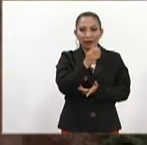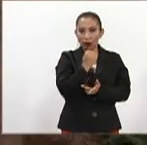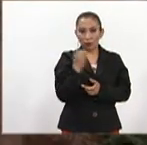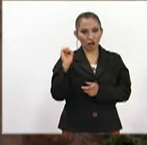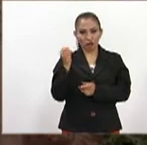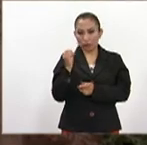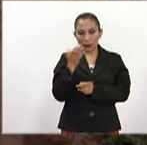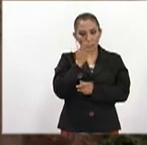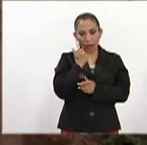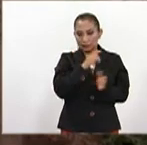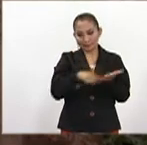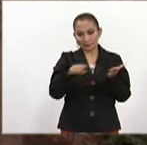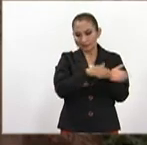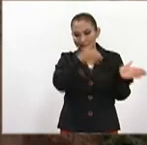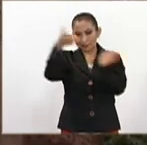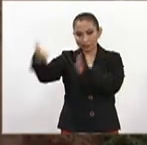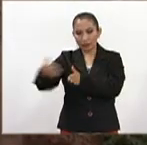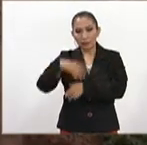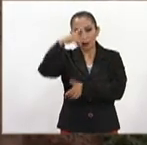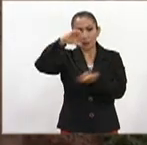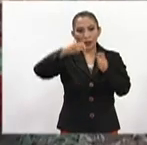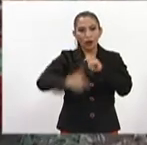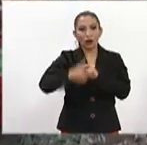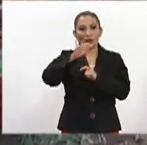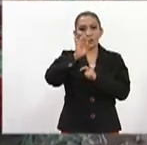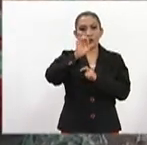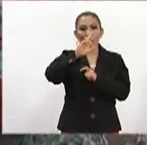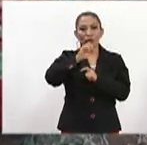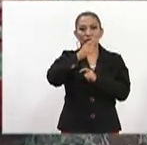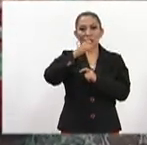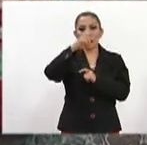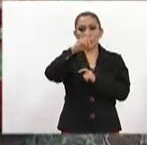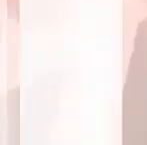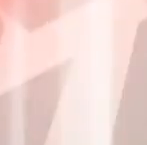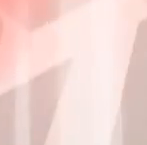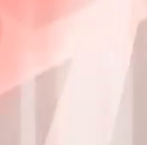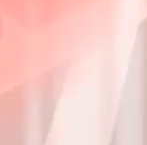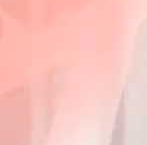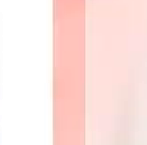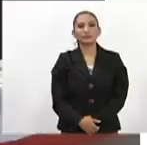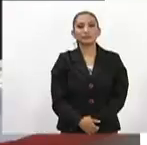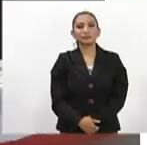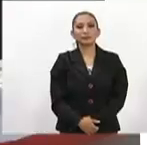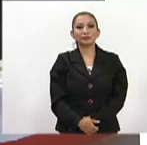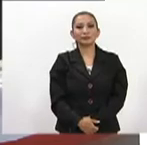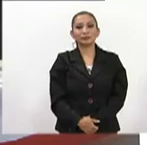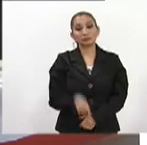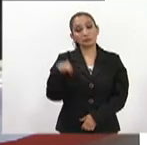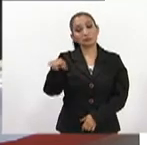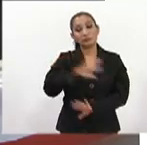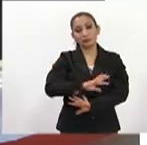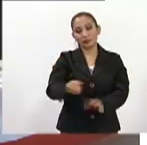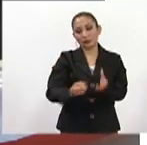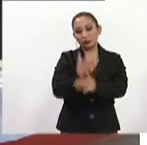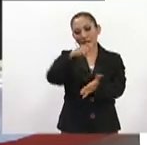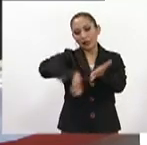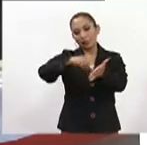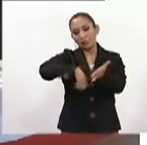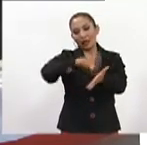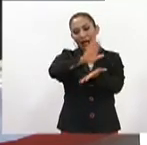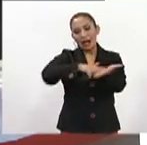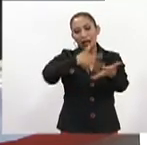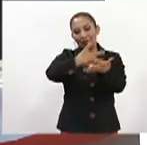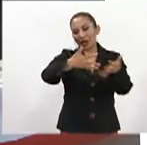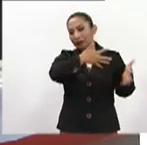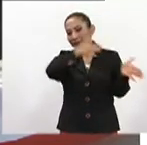29 de octubre, como se tenía previsto. Para México al Día, Flor Hurtado. Pues ahí está, nuevos ajustes en el calendario